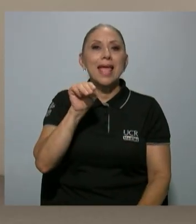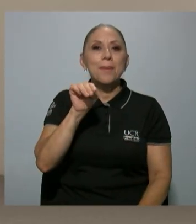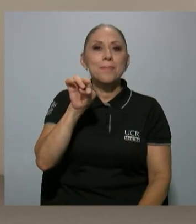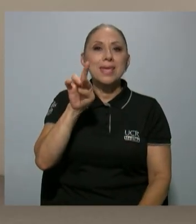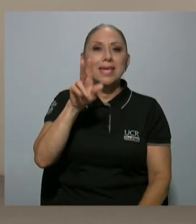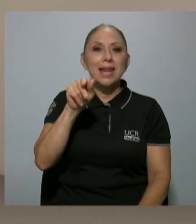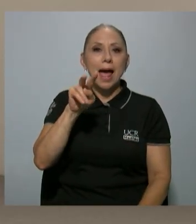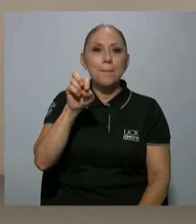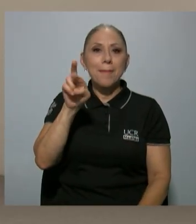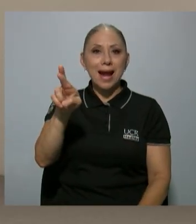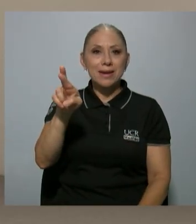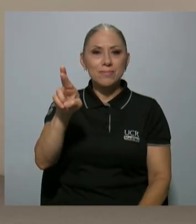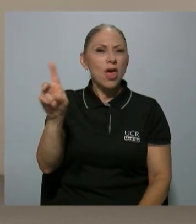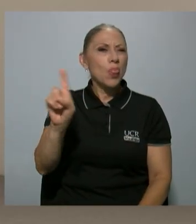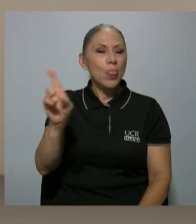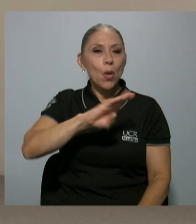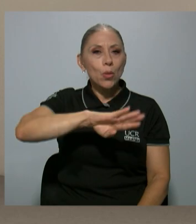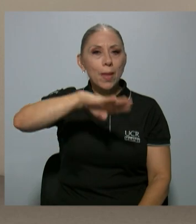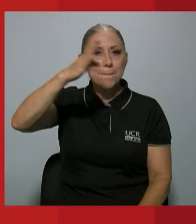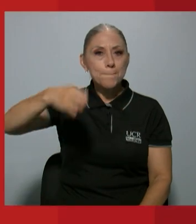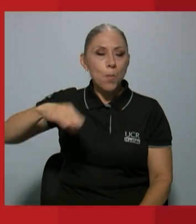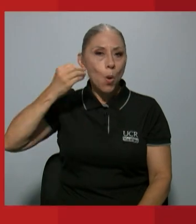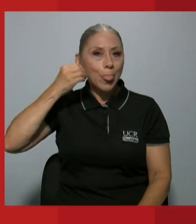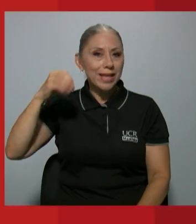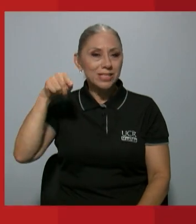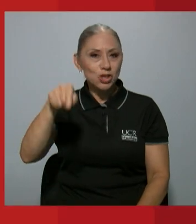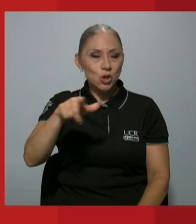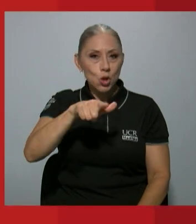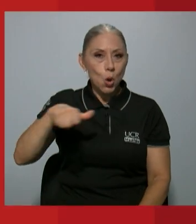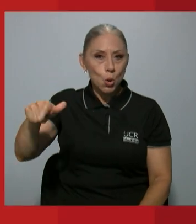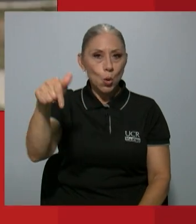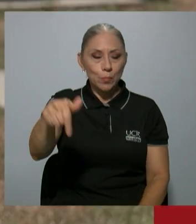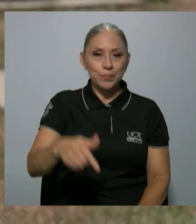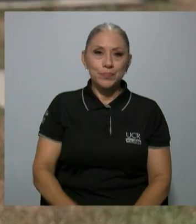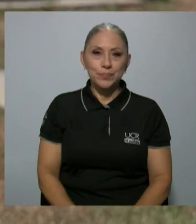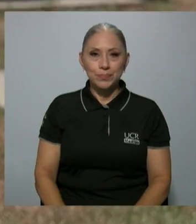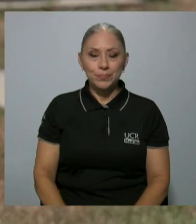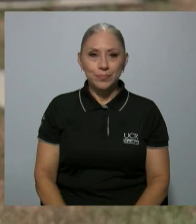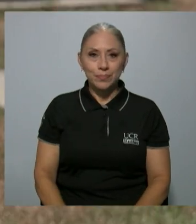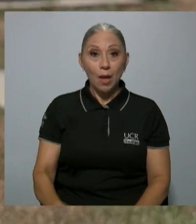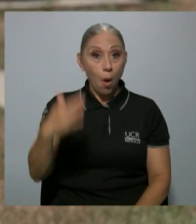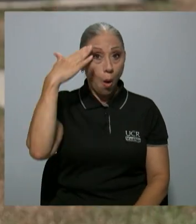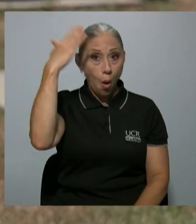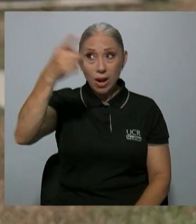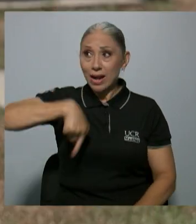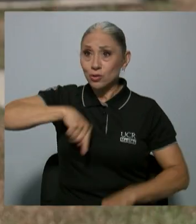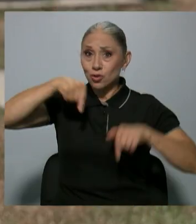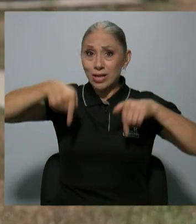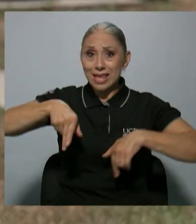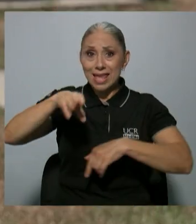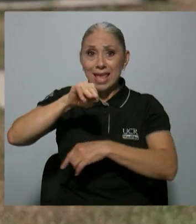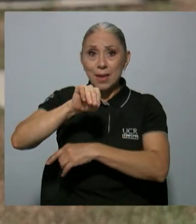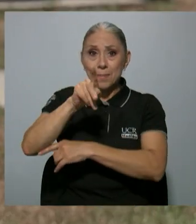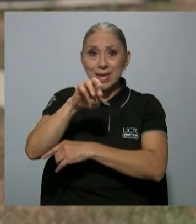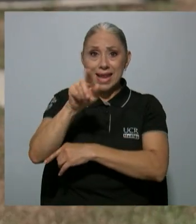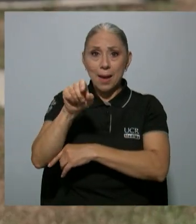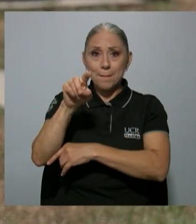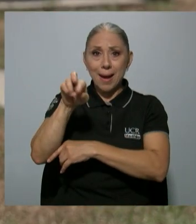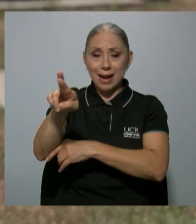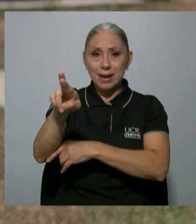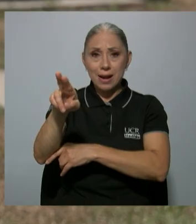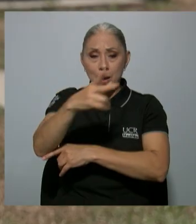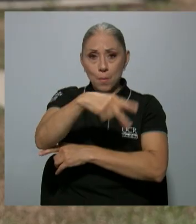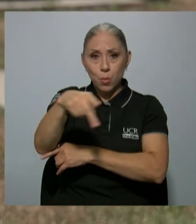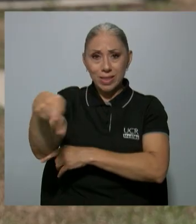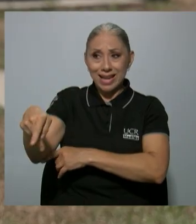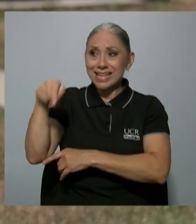de Montes de Oro. Hola, estamos en Miramar de Montes de Oro, en Punta Arenas, una